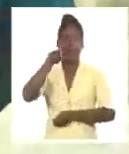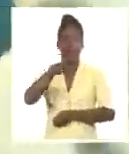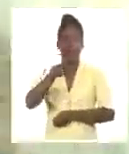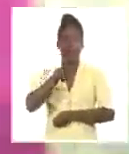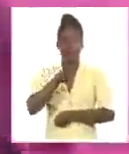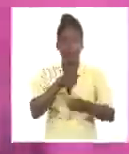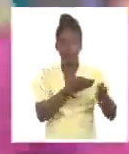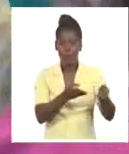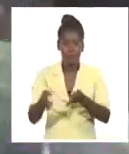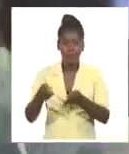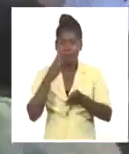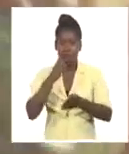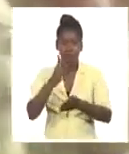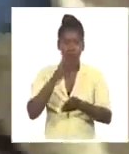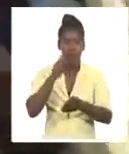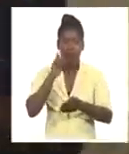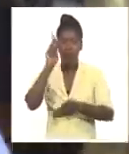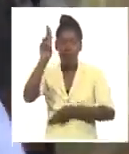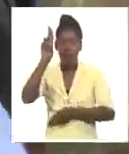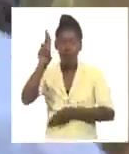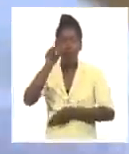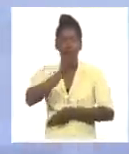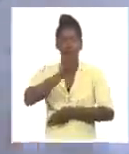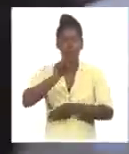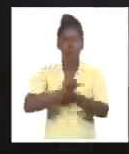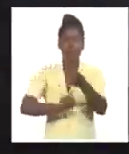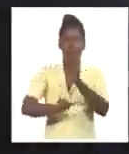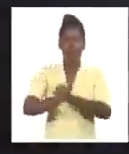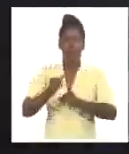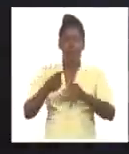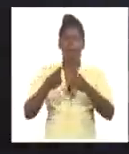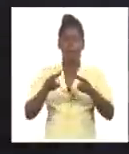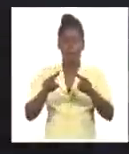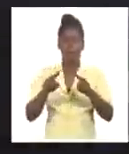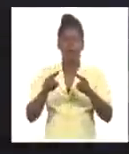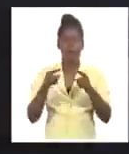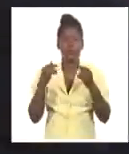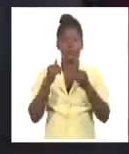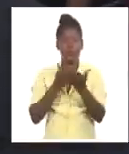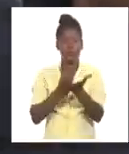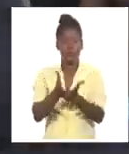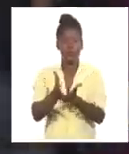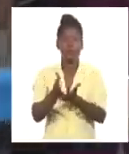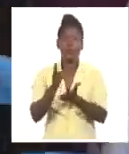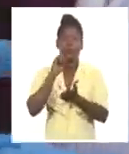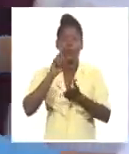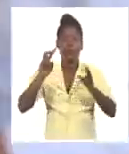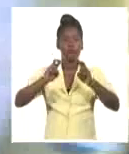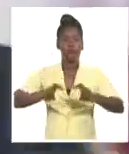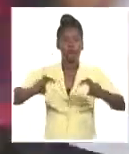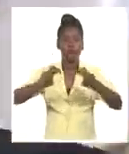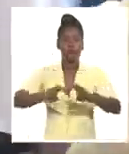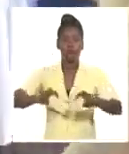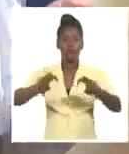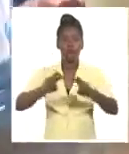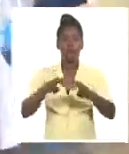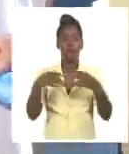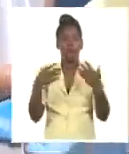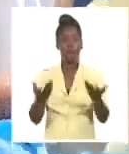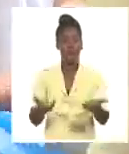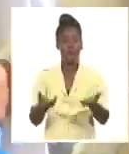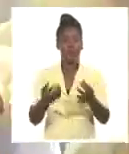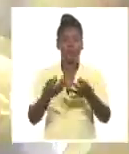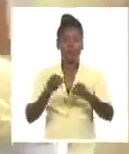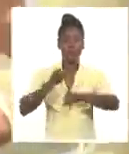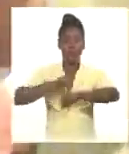este accidente que todavía se investigan las causas. En estos momentos, reitero, hasta este momento